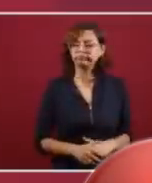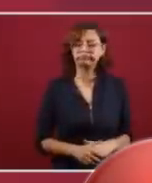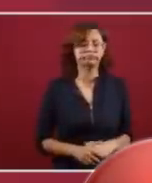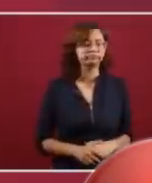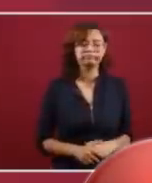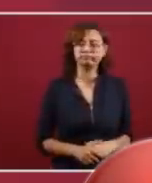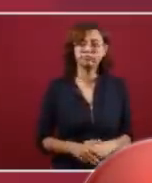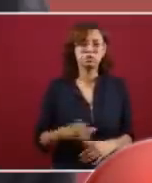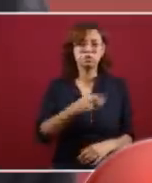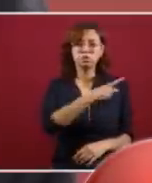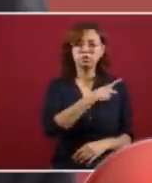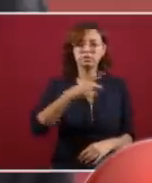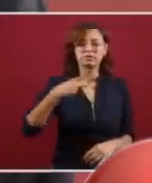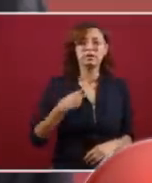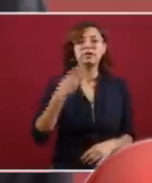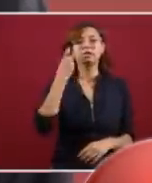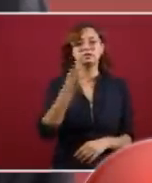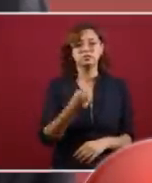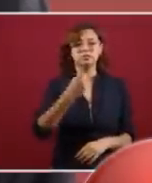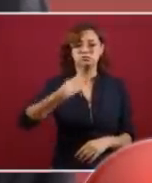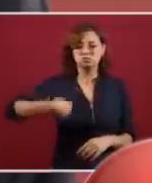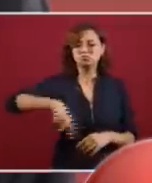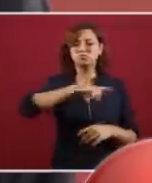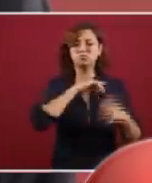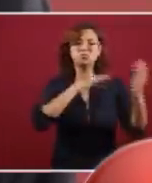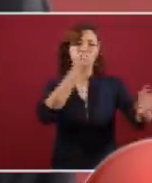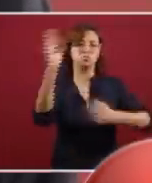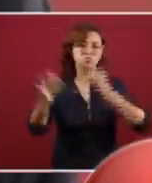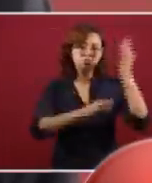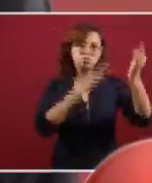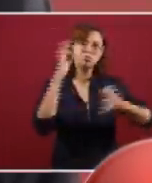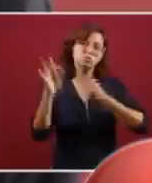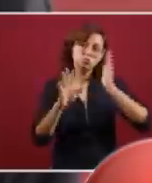campaña que debemos de seguir promoviendo,